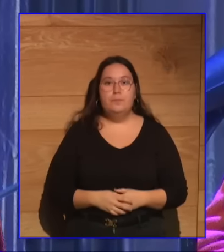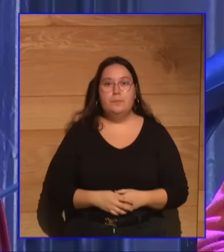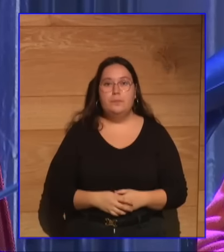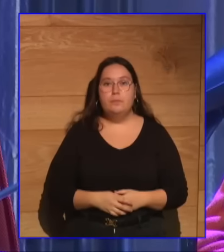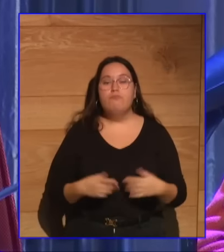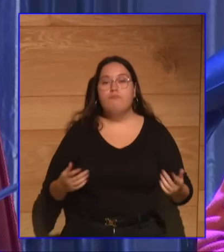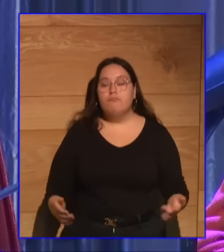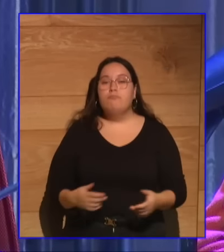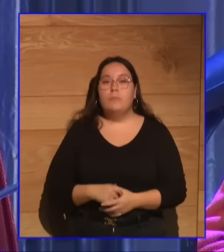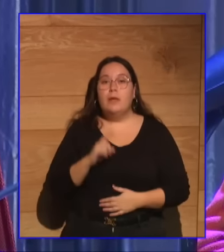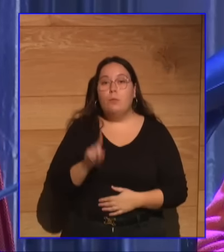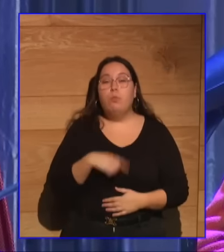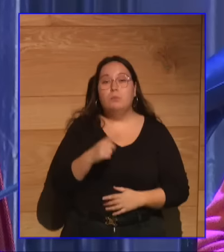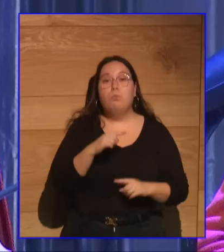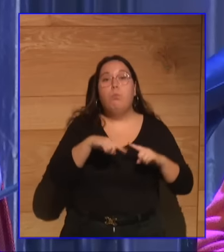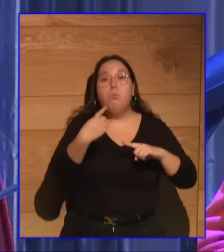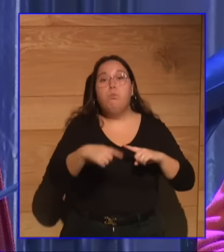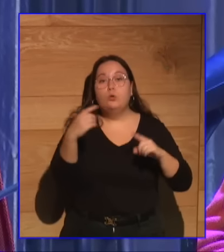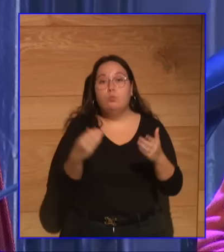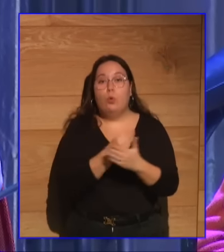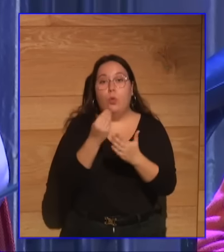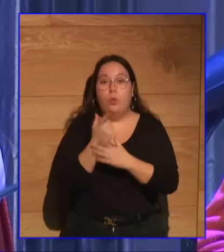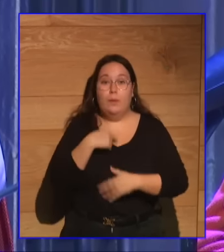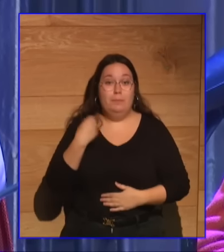Y posproducir una película como Parque Jurásico. Yo creo que